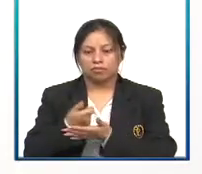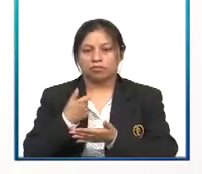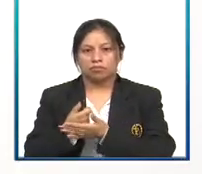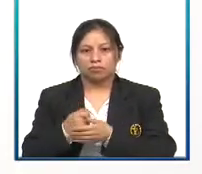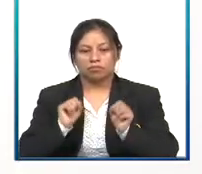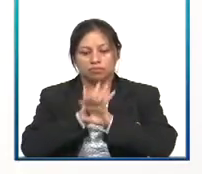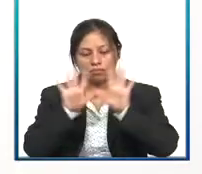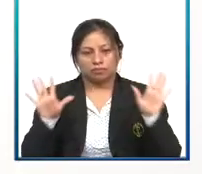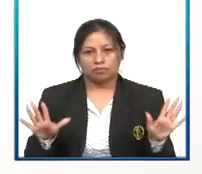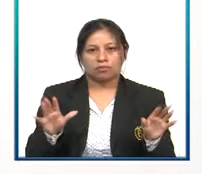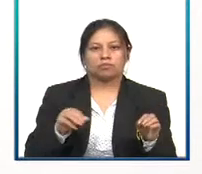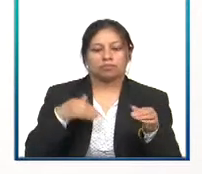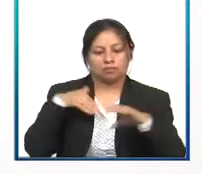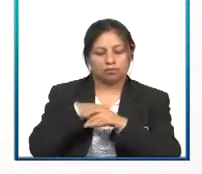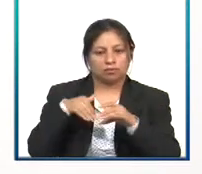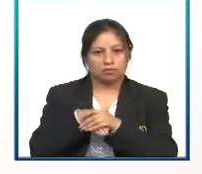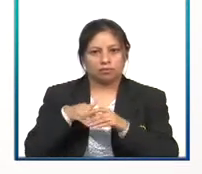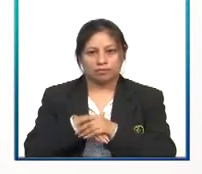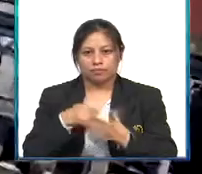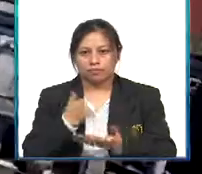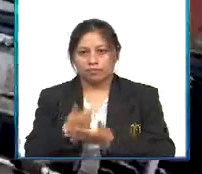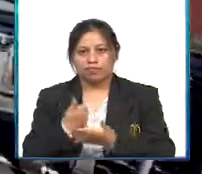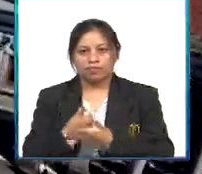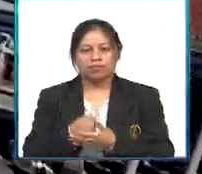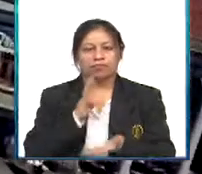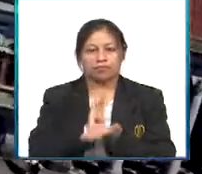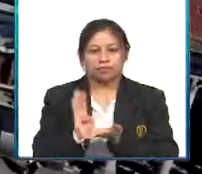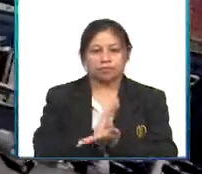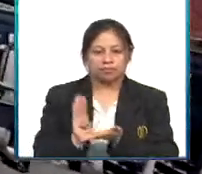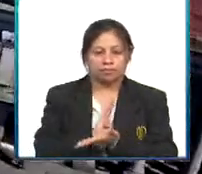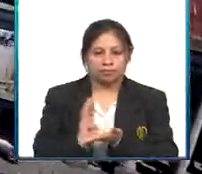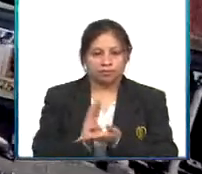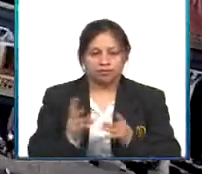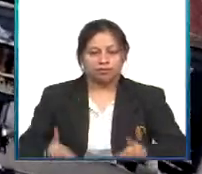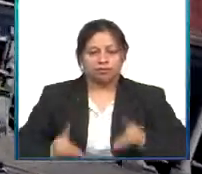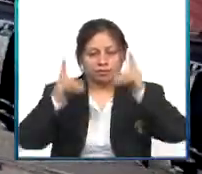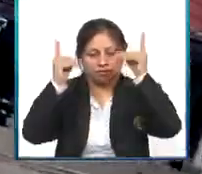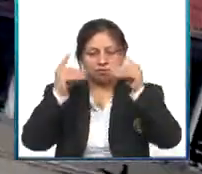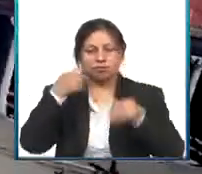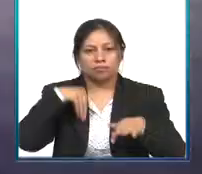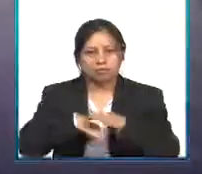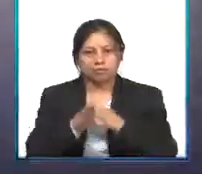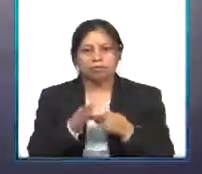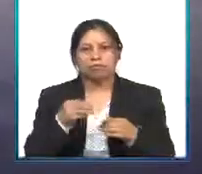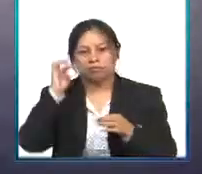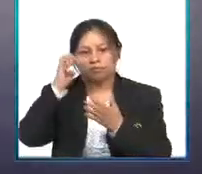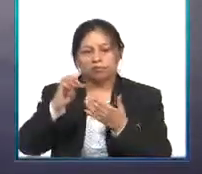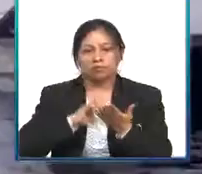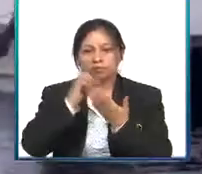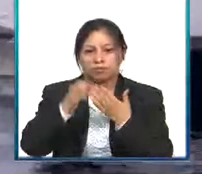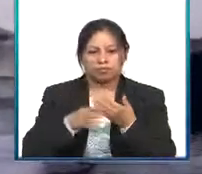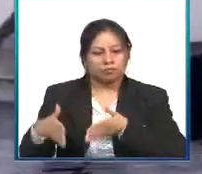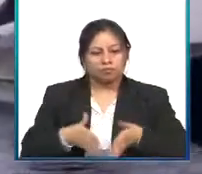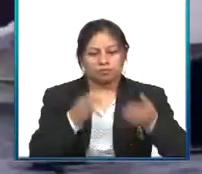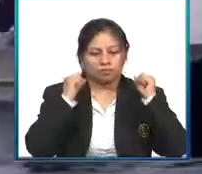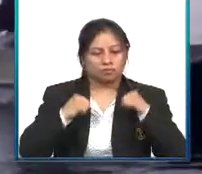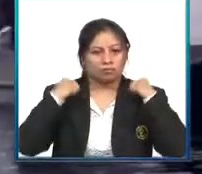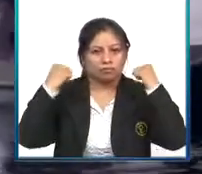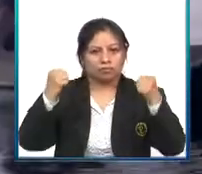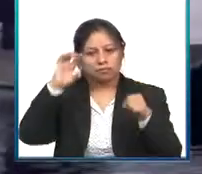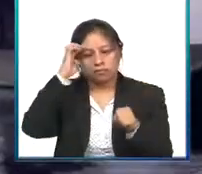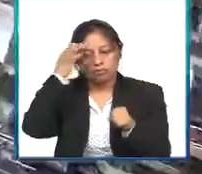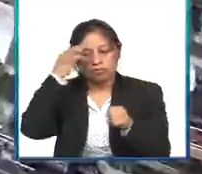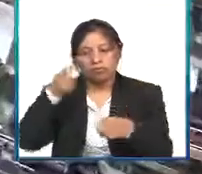y Transparencia, fondos que serán financiados por el Banco Interamericano de Desarrollo a través de un programa orientado a fortalecer la